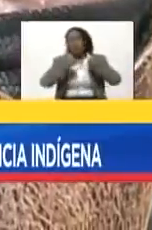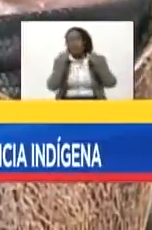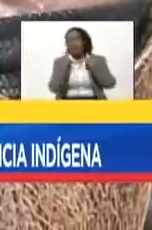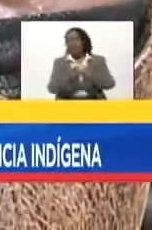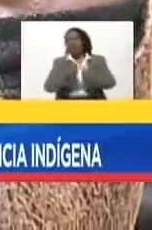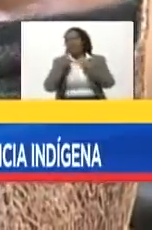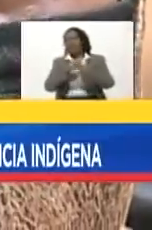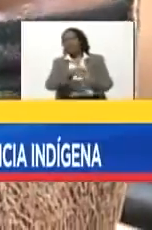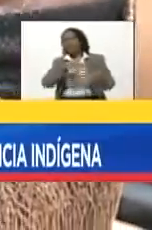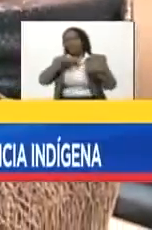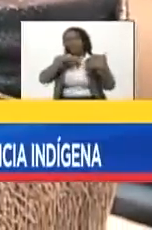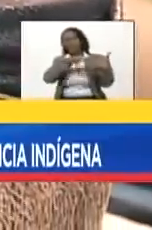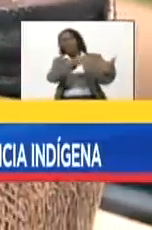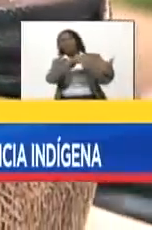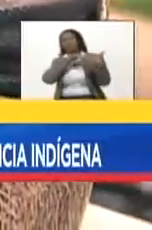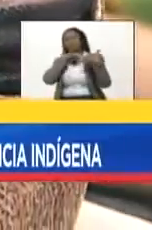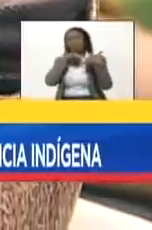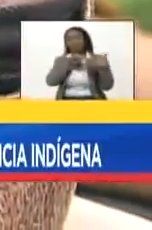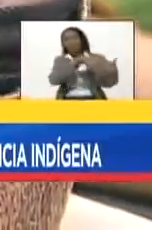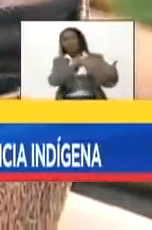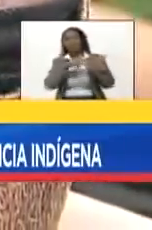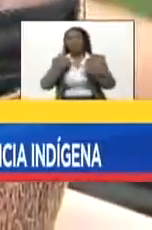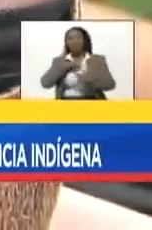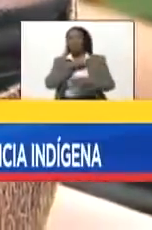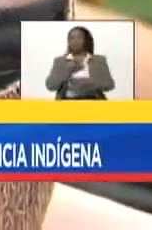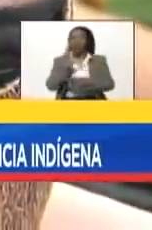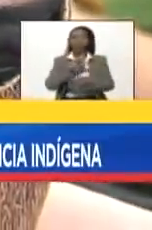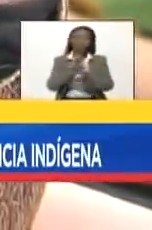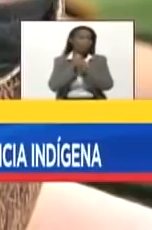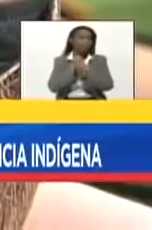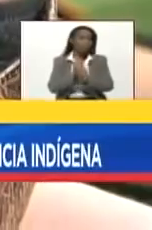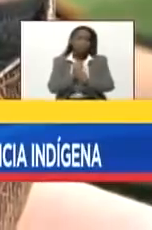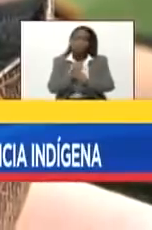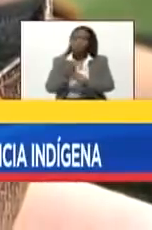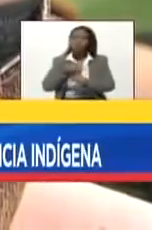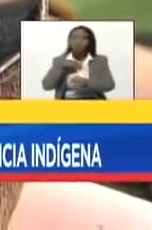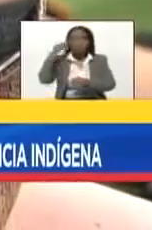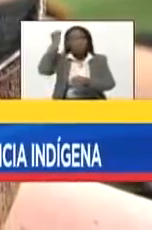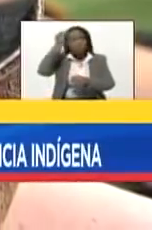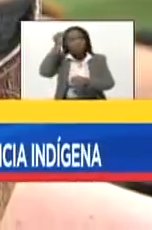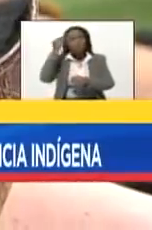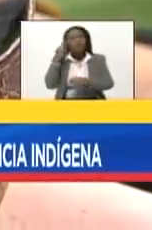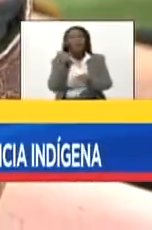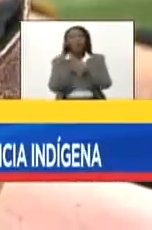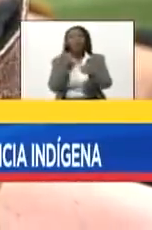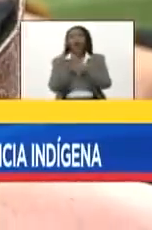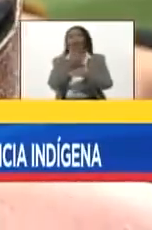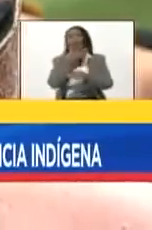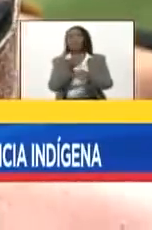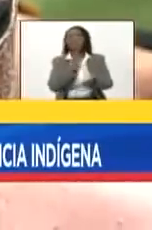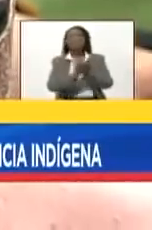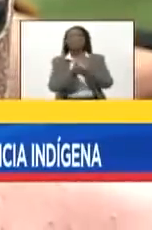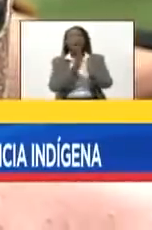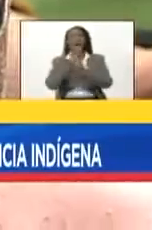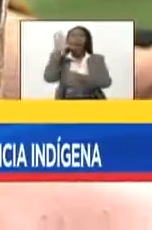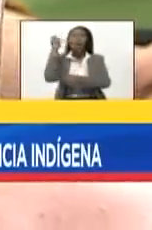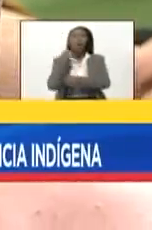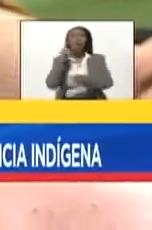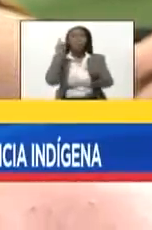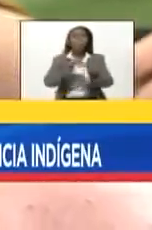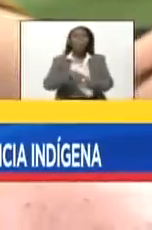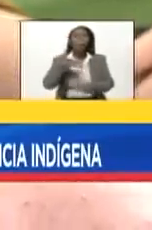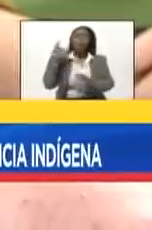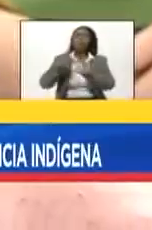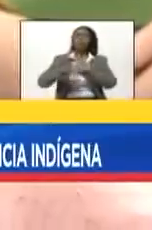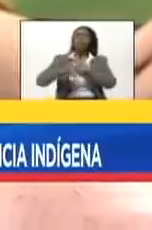Fue una guerra la que tuvimos allí, no lo esperábamos. Nosotros creíamos que iba a ser muy fácil lograr esos derechos,